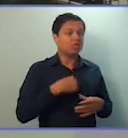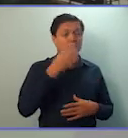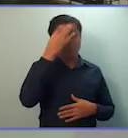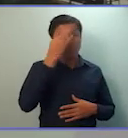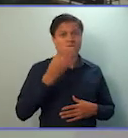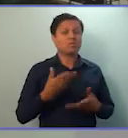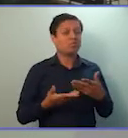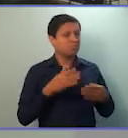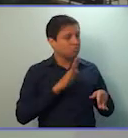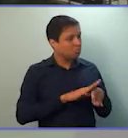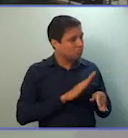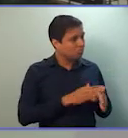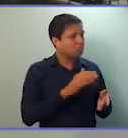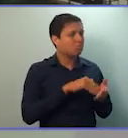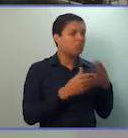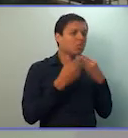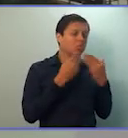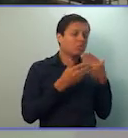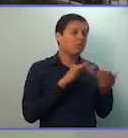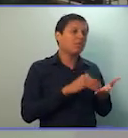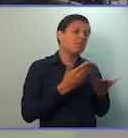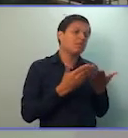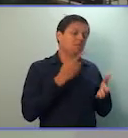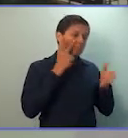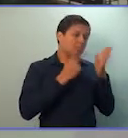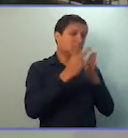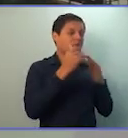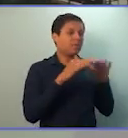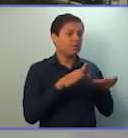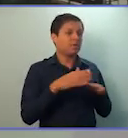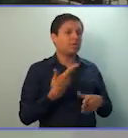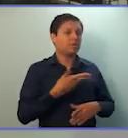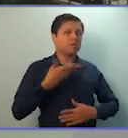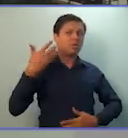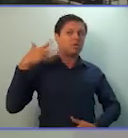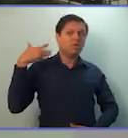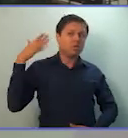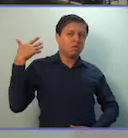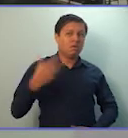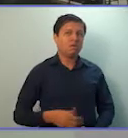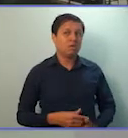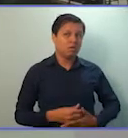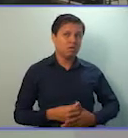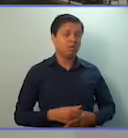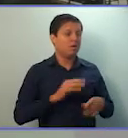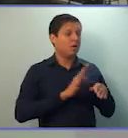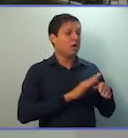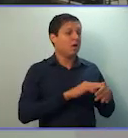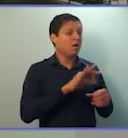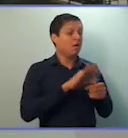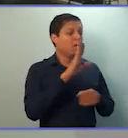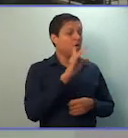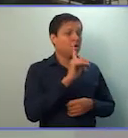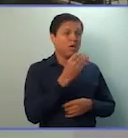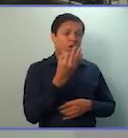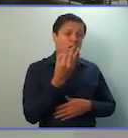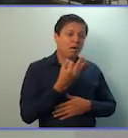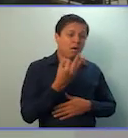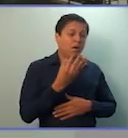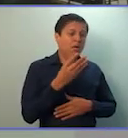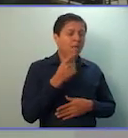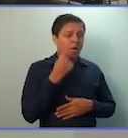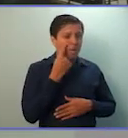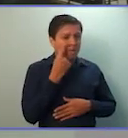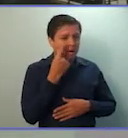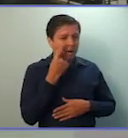insistimos en esto puede ser porque es en un enfoque verdad que hemos tenido tradicional que se convocan elecciones y no necesariamente para